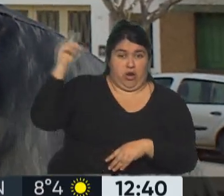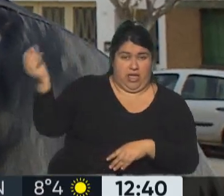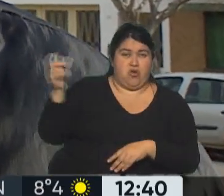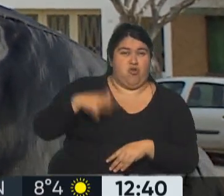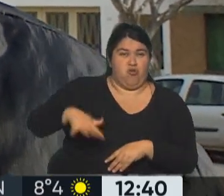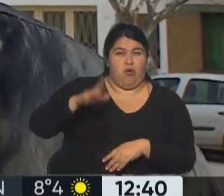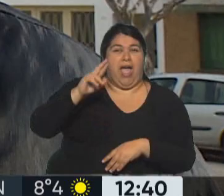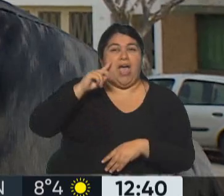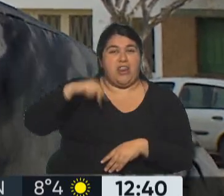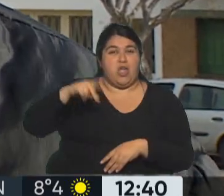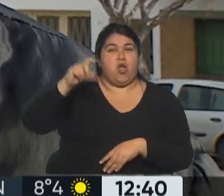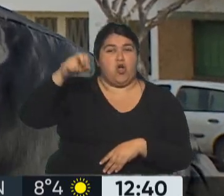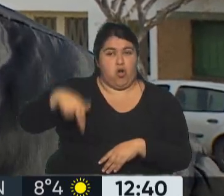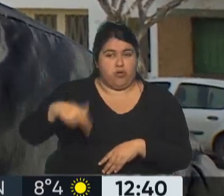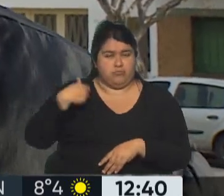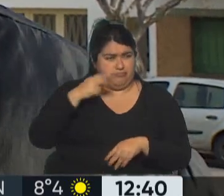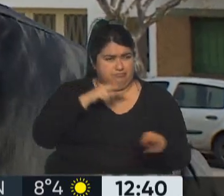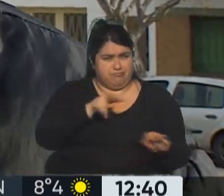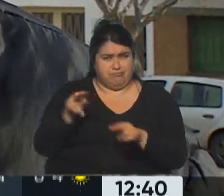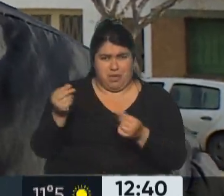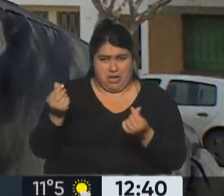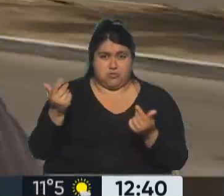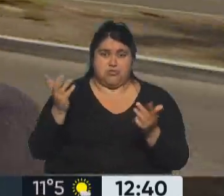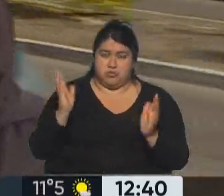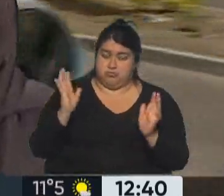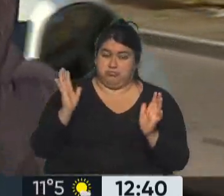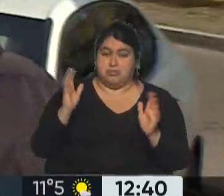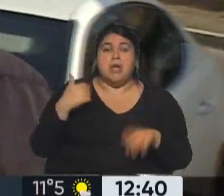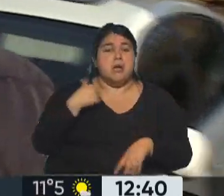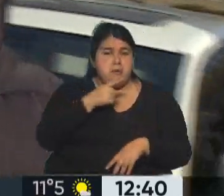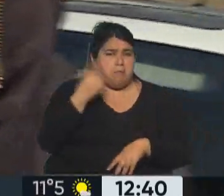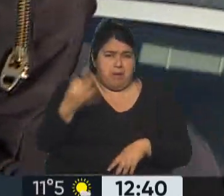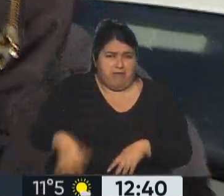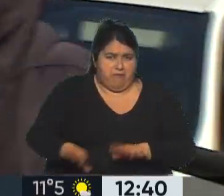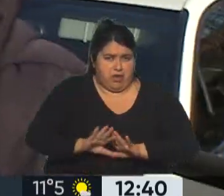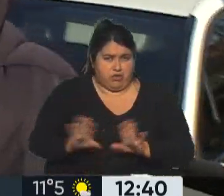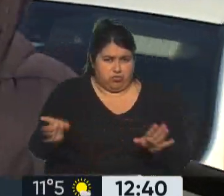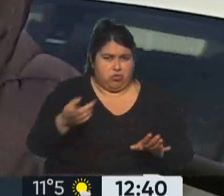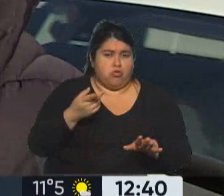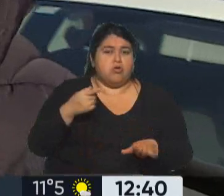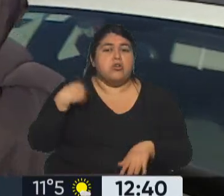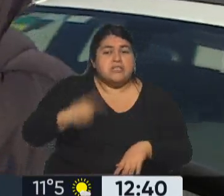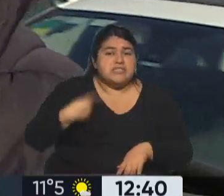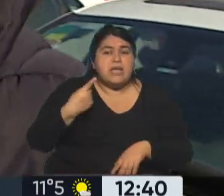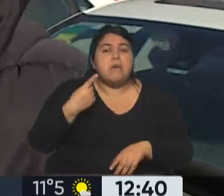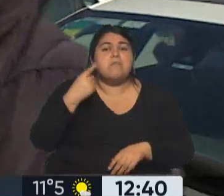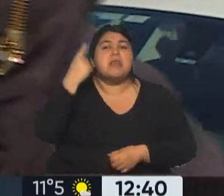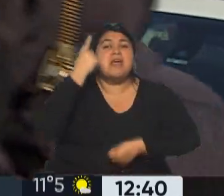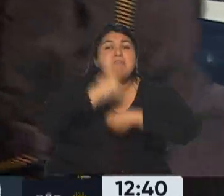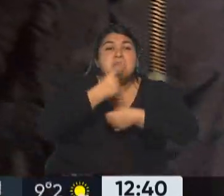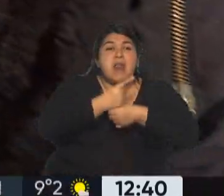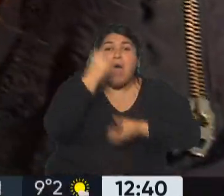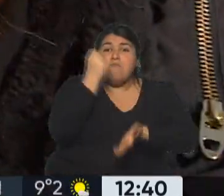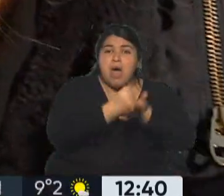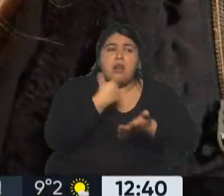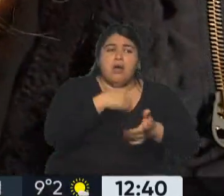rincón, así que por lo que veo los precios son bárbaros. Me parece bárbaro. Yo siempre opté por las primeras marcas, pero veo que